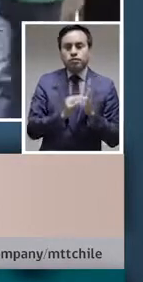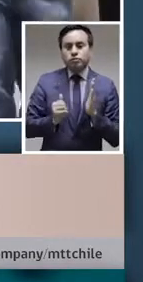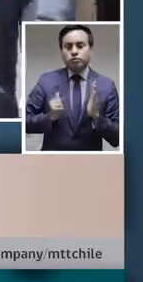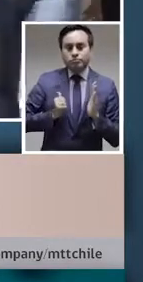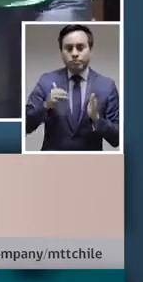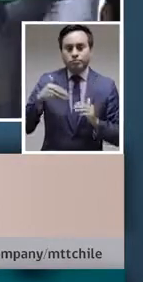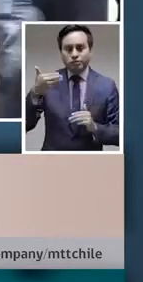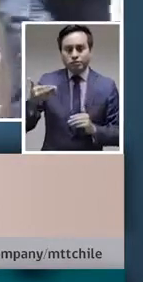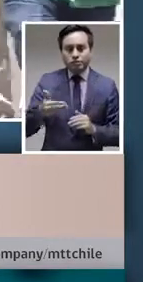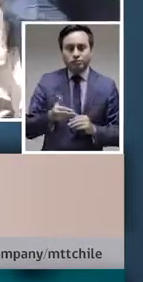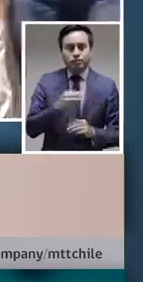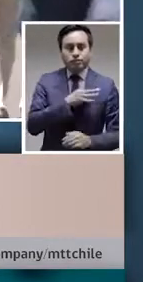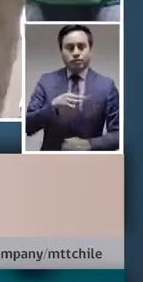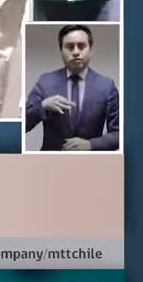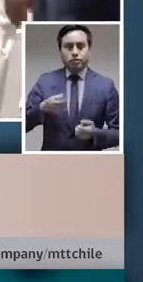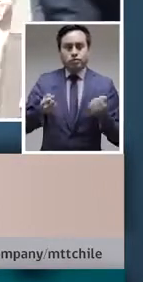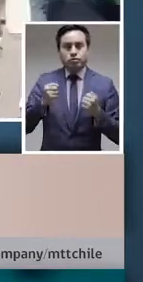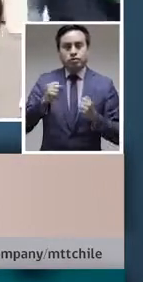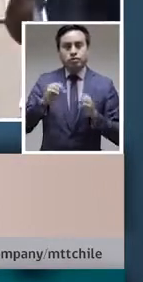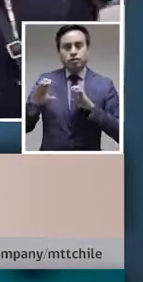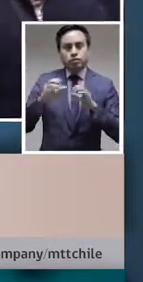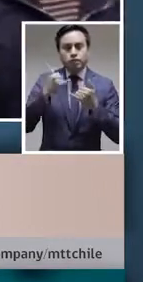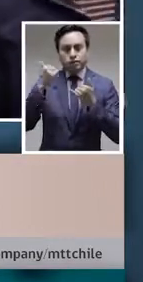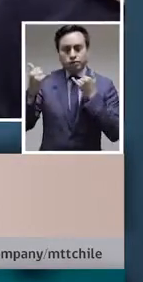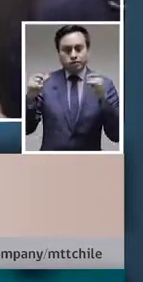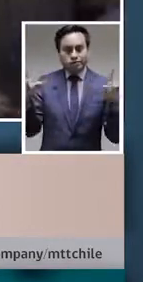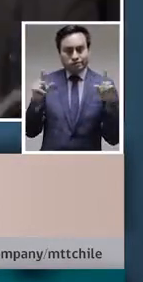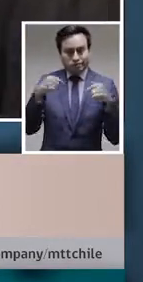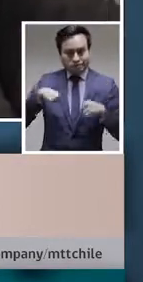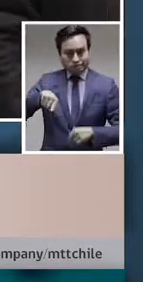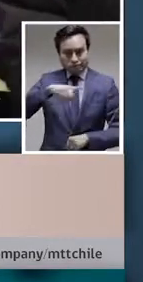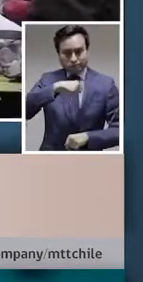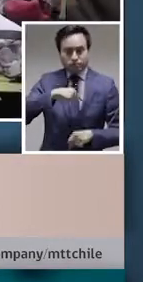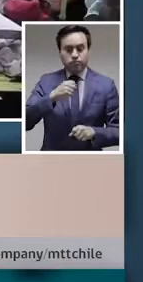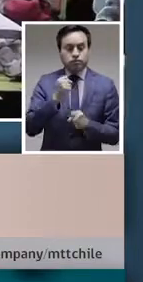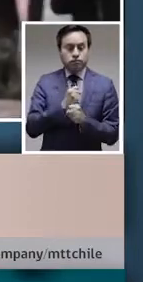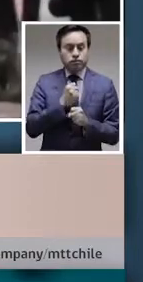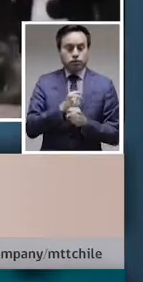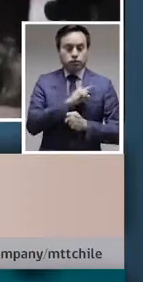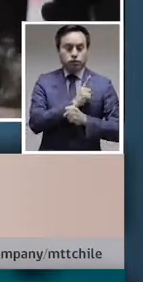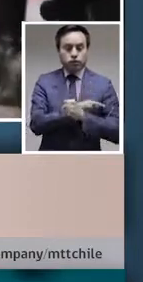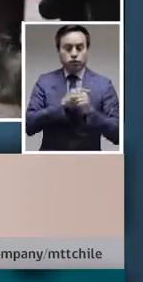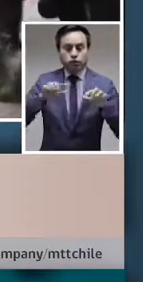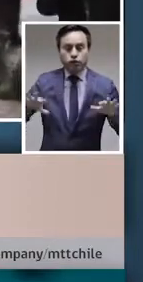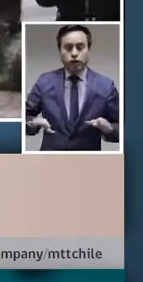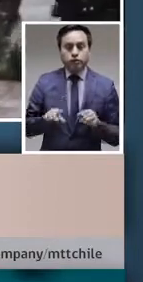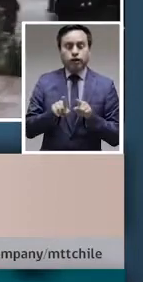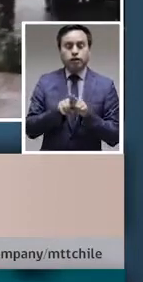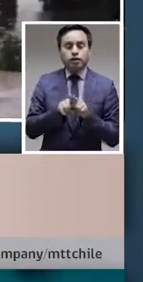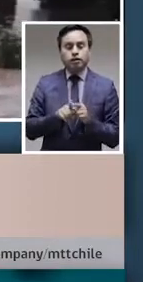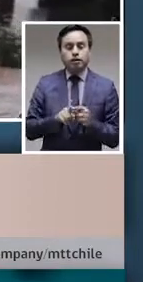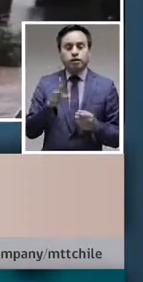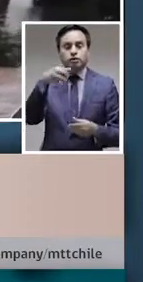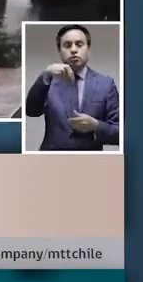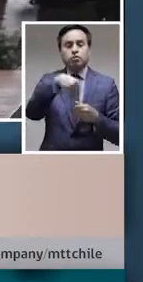implementación. Y en el Ministerio de Transportes y Telecomunicaciones hemos trabajado fuertemente